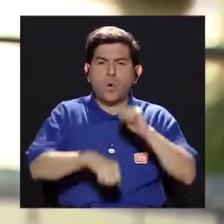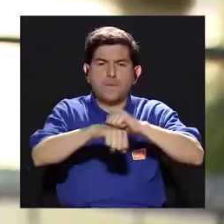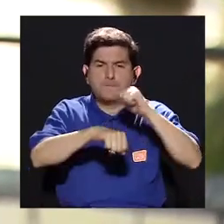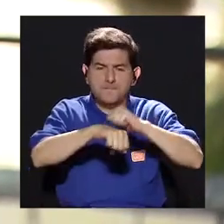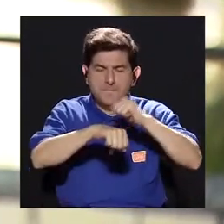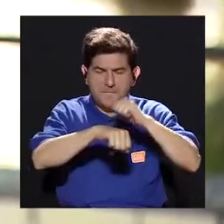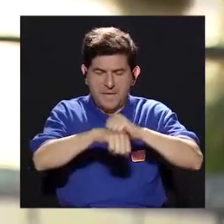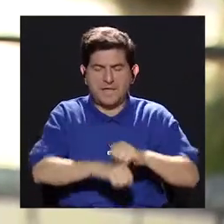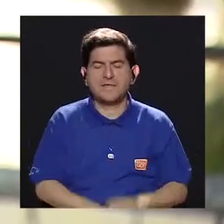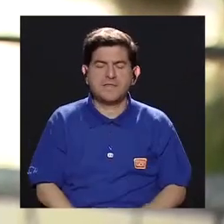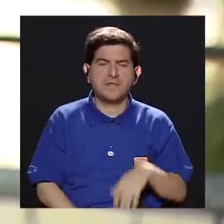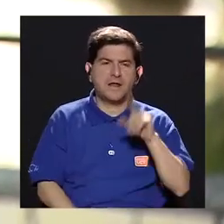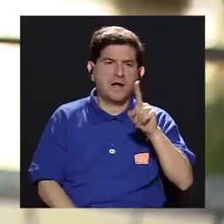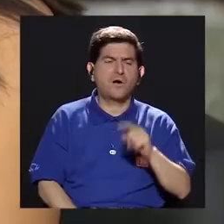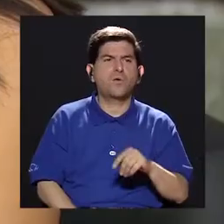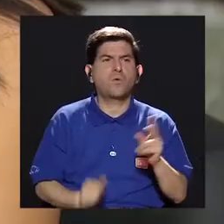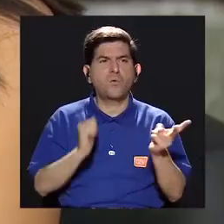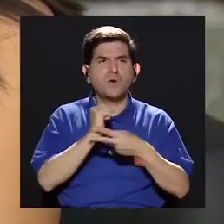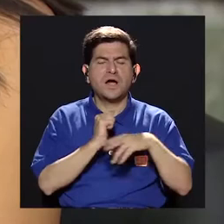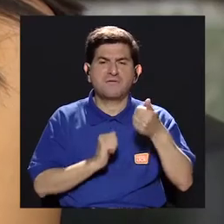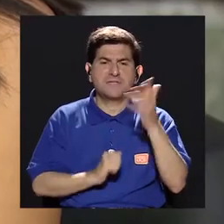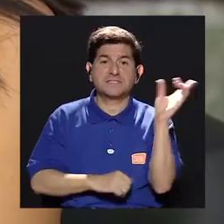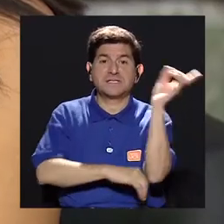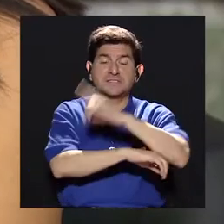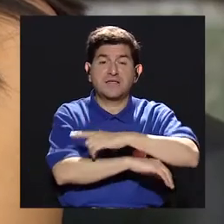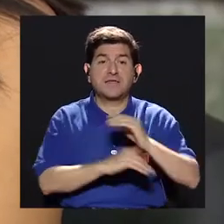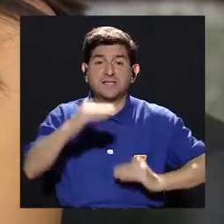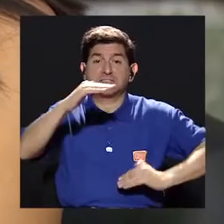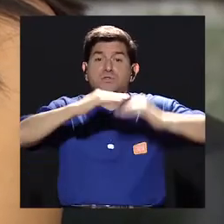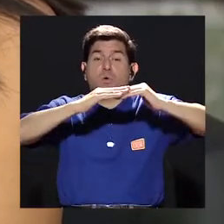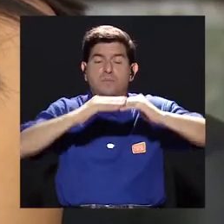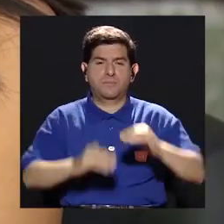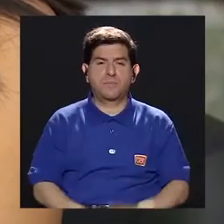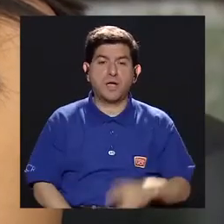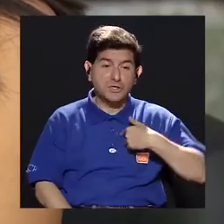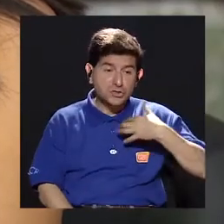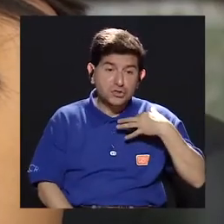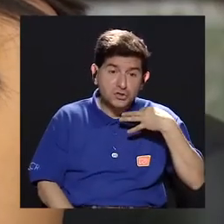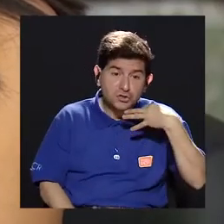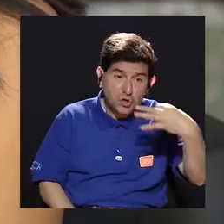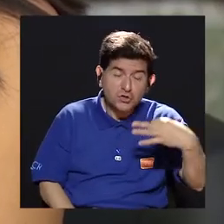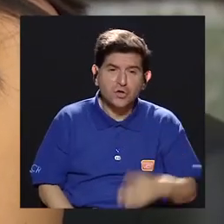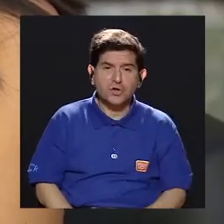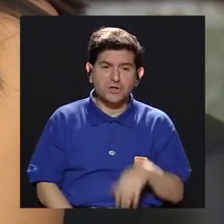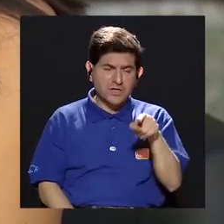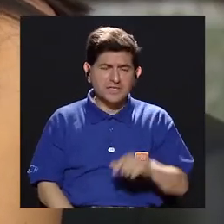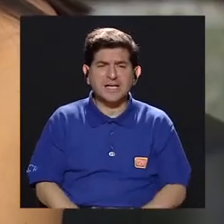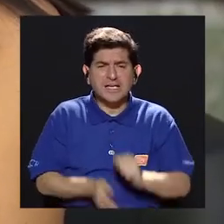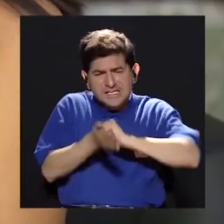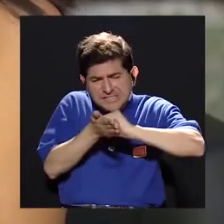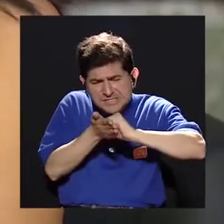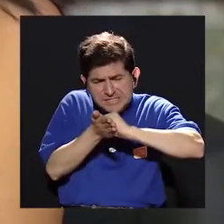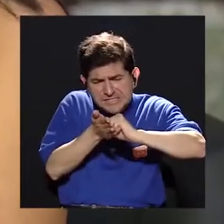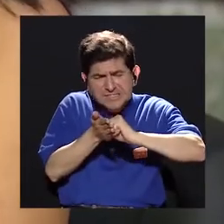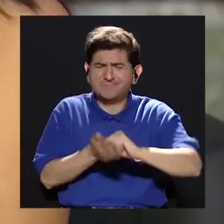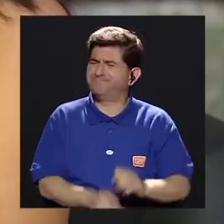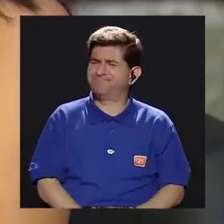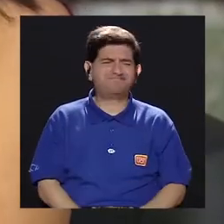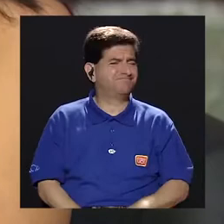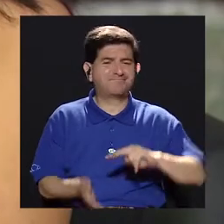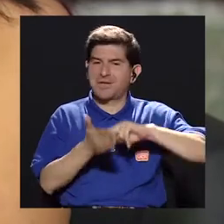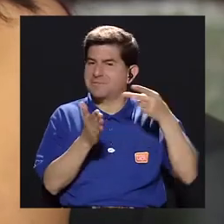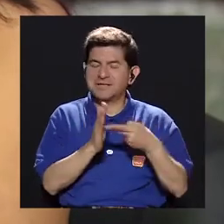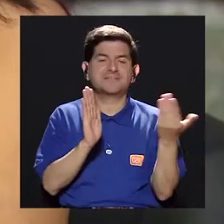pómez, una vez cada 15 días, y es lo máximo. Ahora, estoy todos los días en la bañera dándole y dándole, por ahí